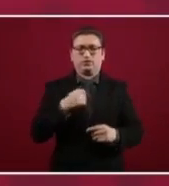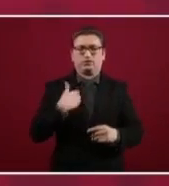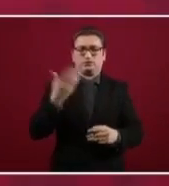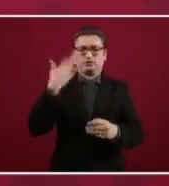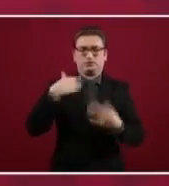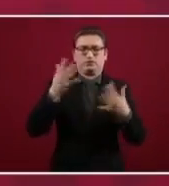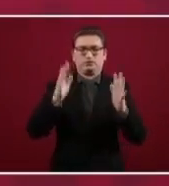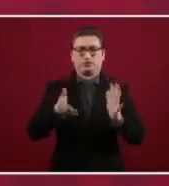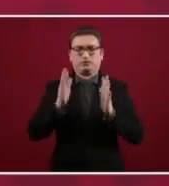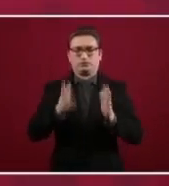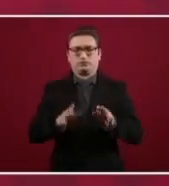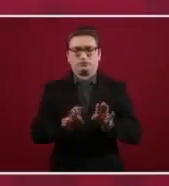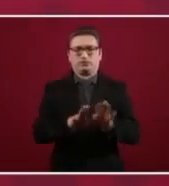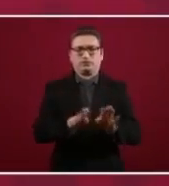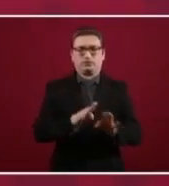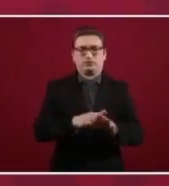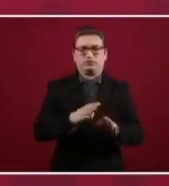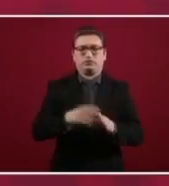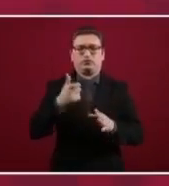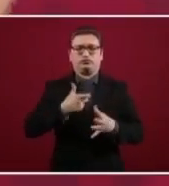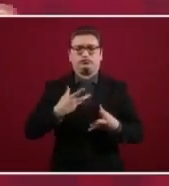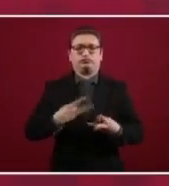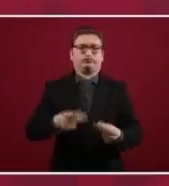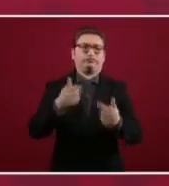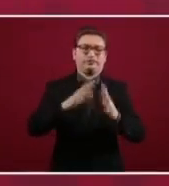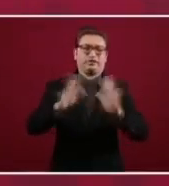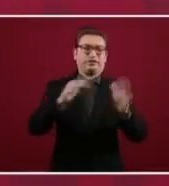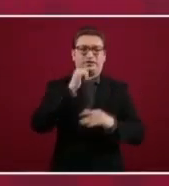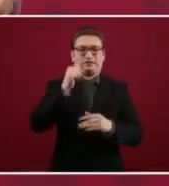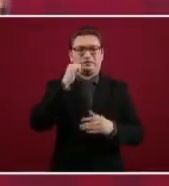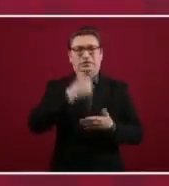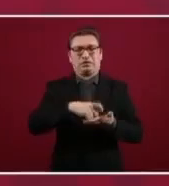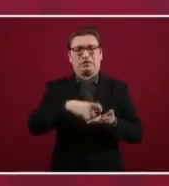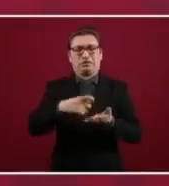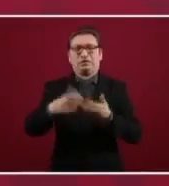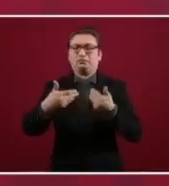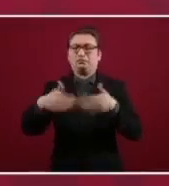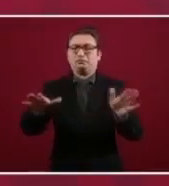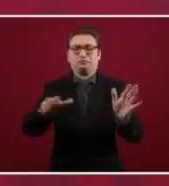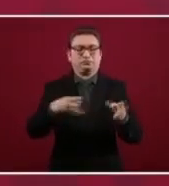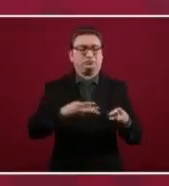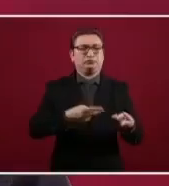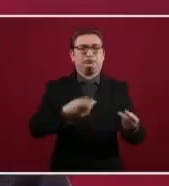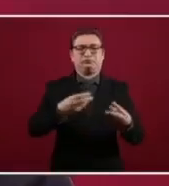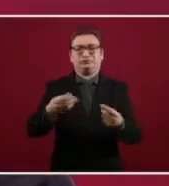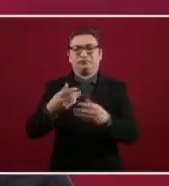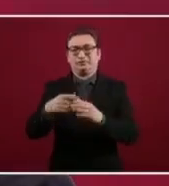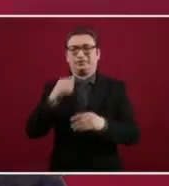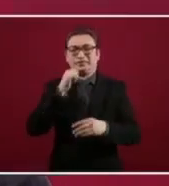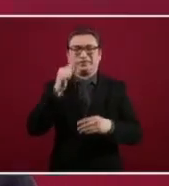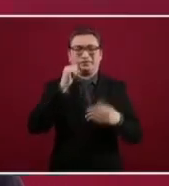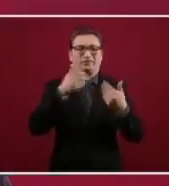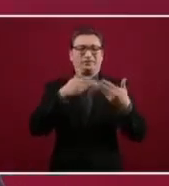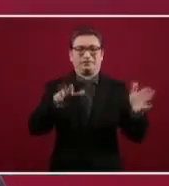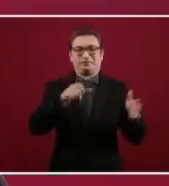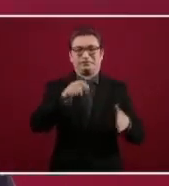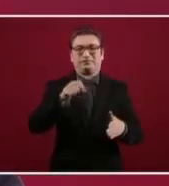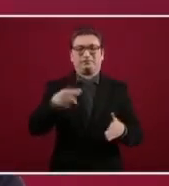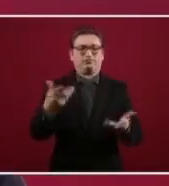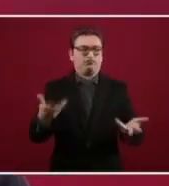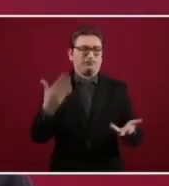vagina este con mi presupuesto ayer porque abrimos abrimos desde ayer